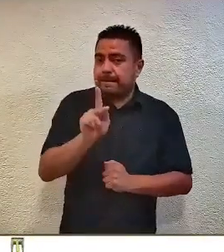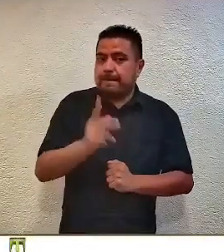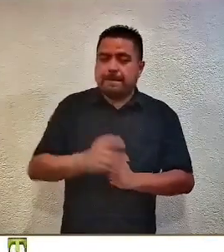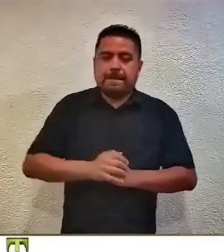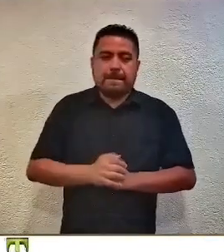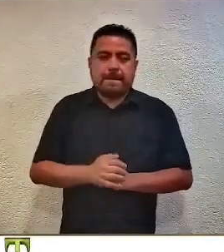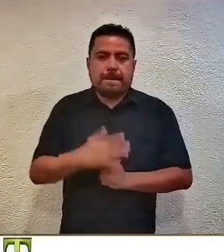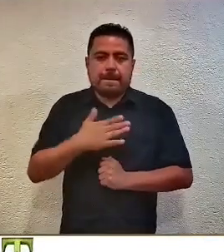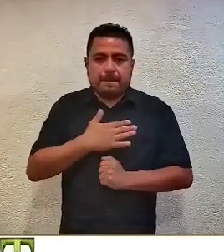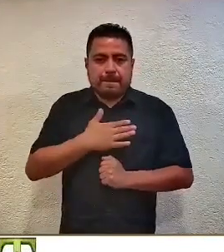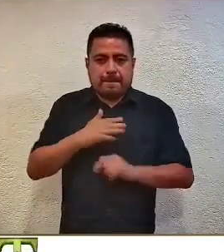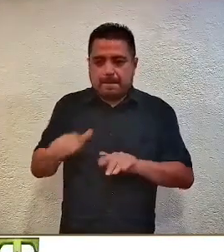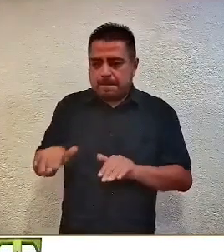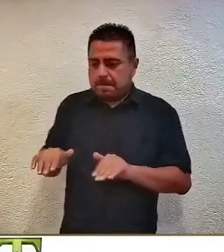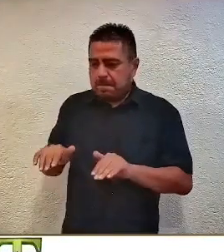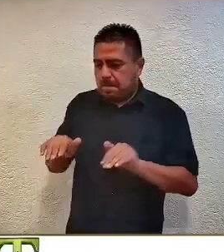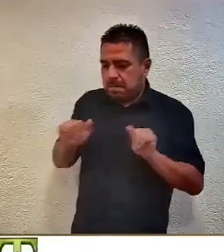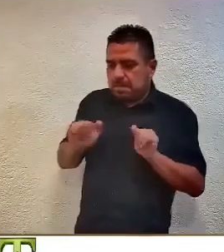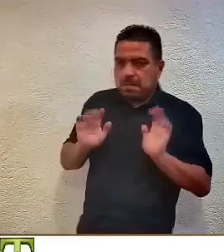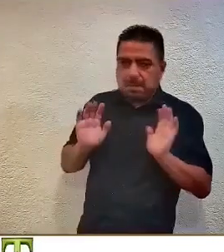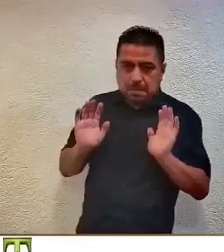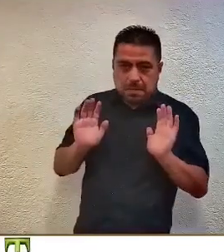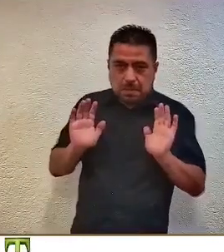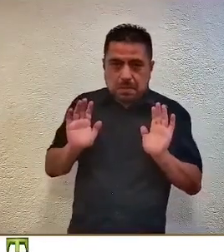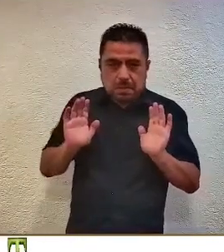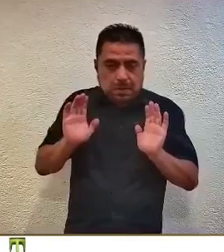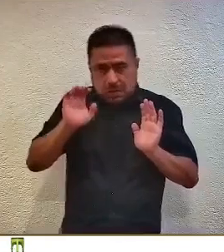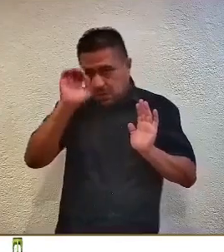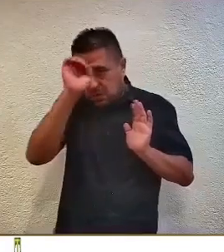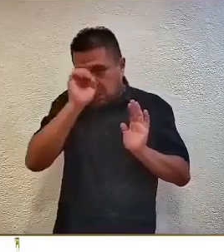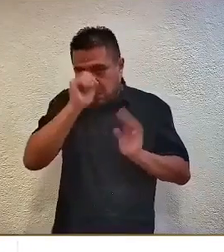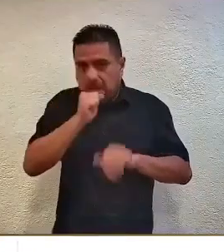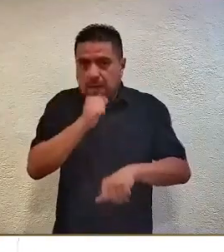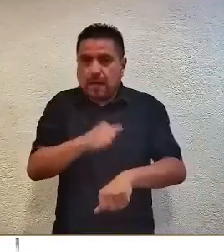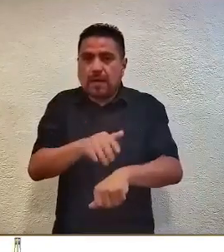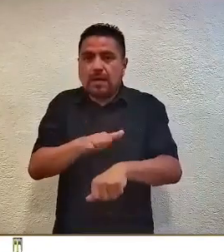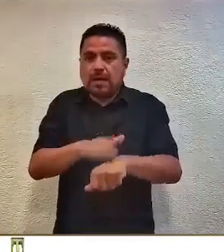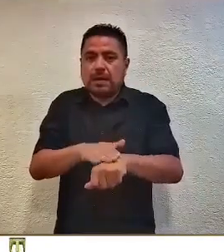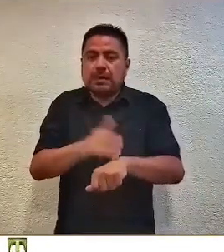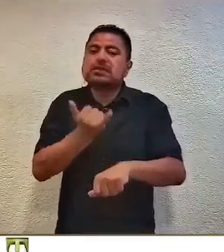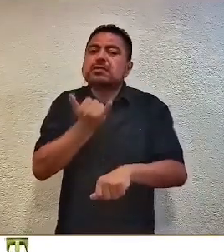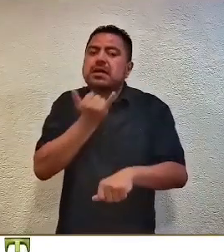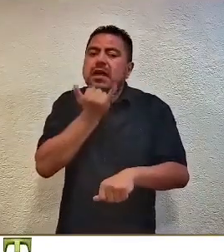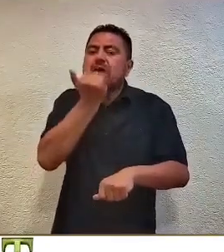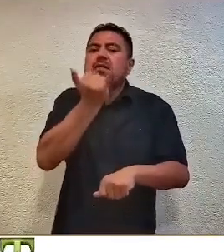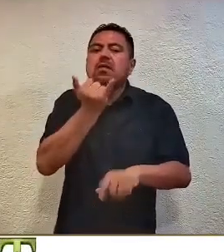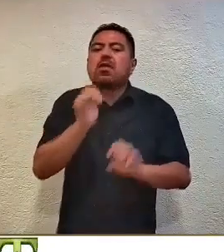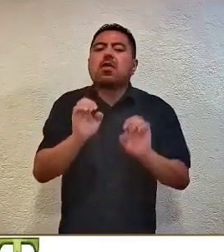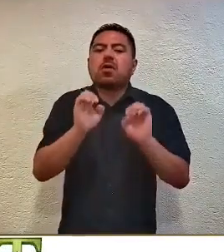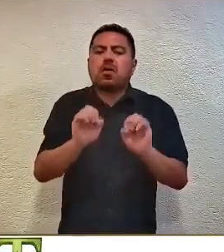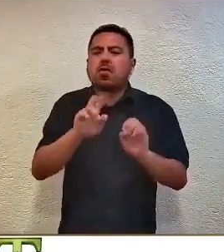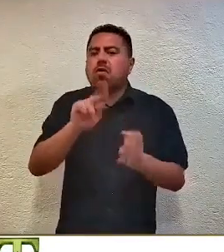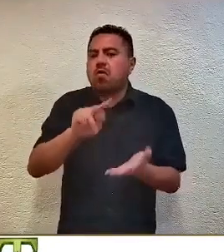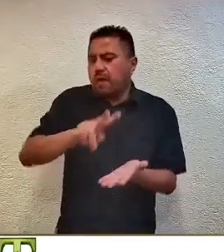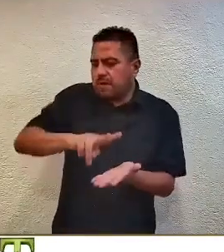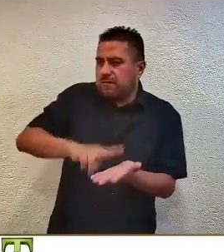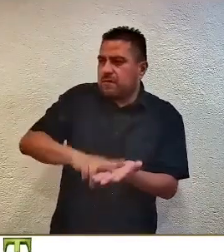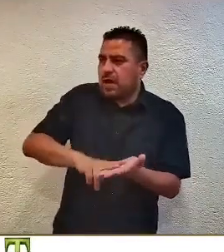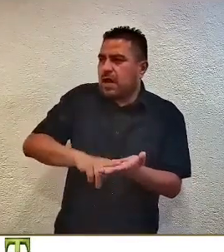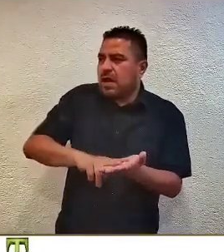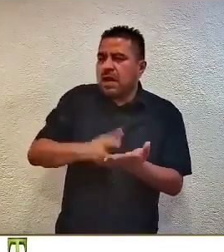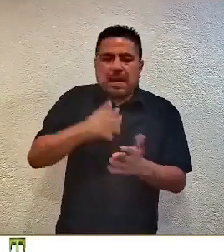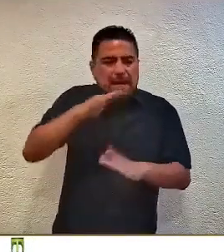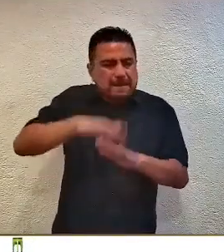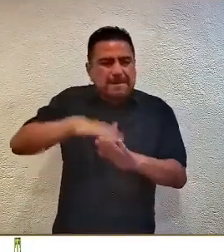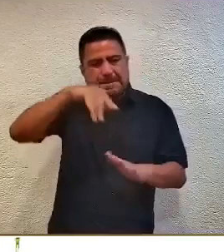me aparto de algunas consideraciones que advierto son equívocas o que no se valoraron en su justa dimensión